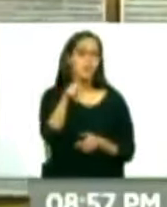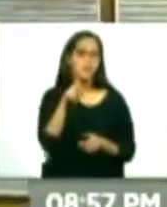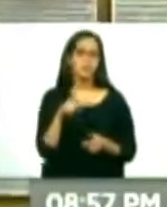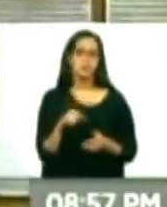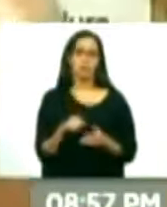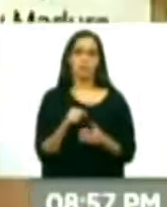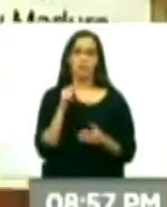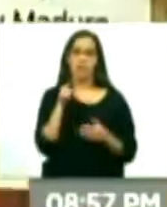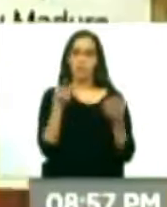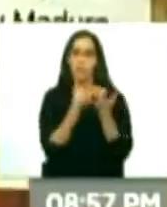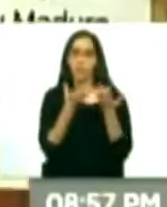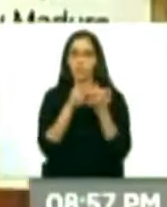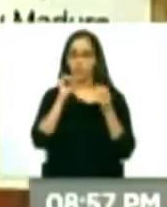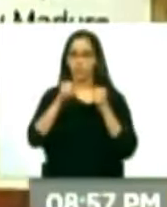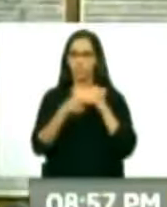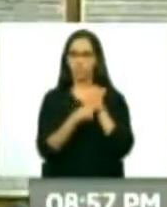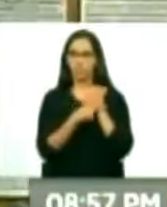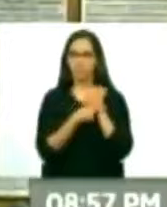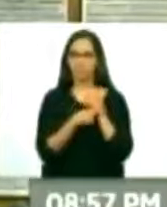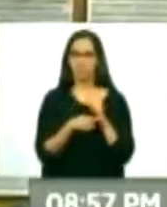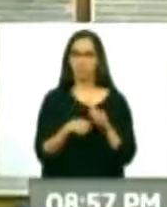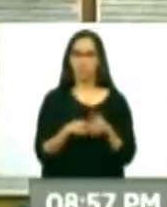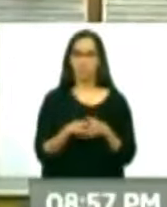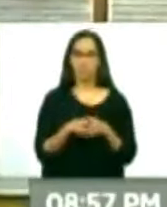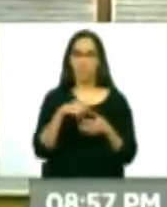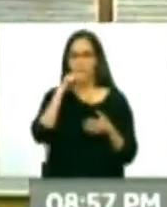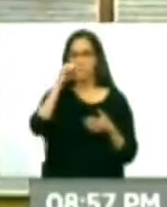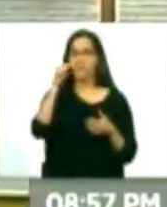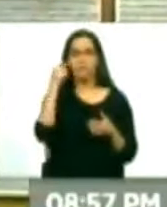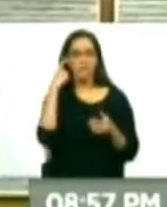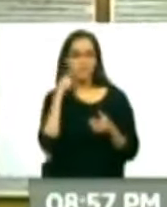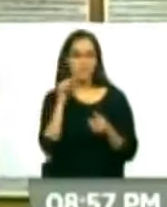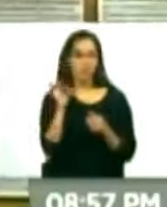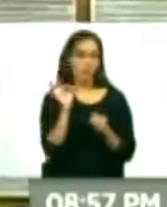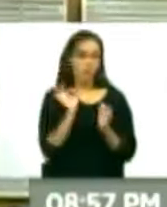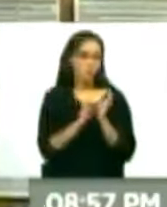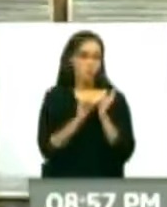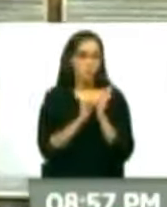y tu pleita con Juanito Alimaña. Mete a Maduro para ver si agarra algunos punticos.